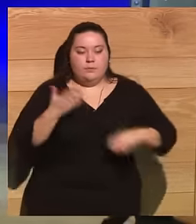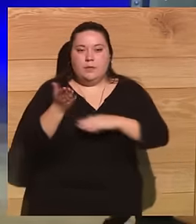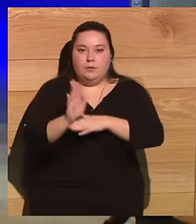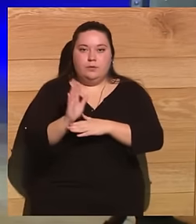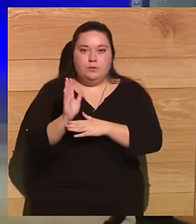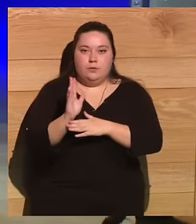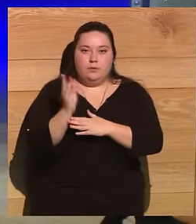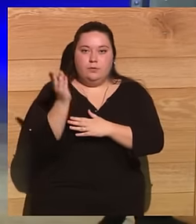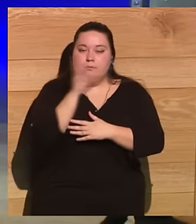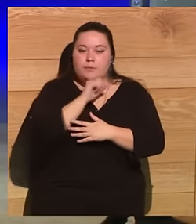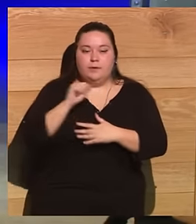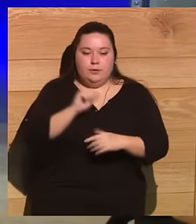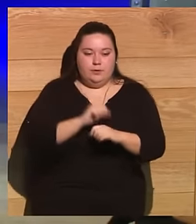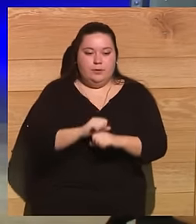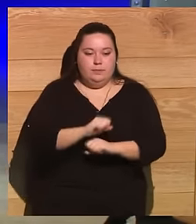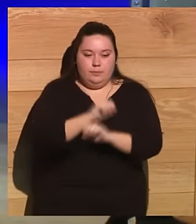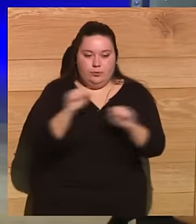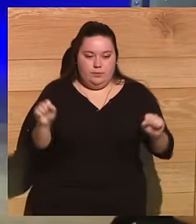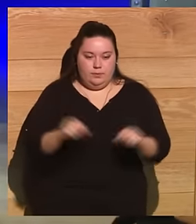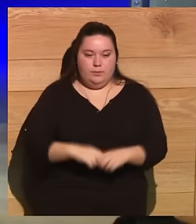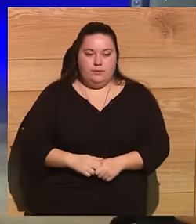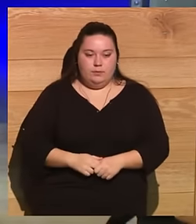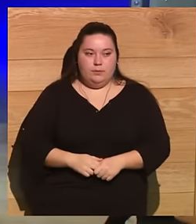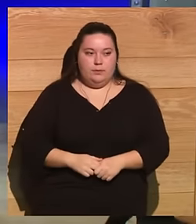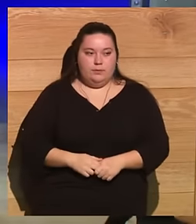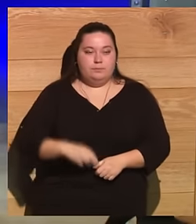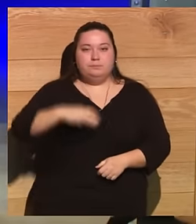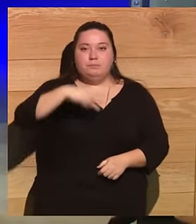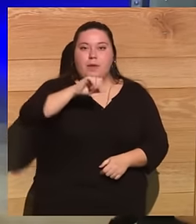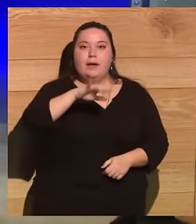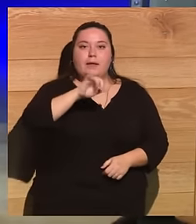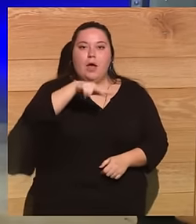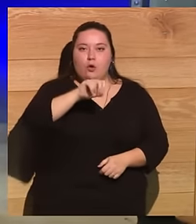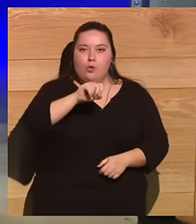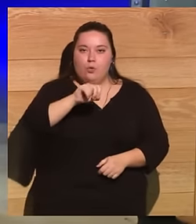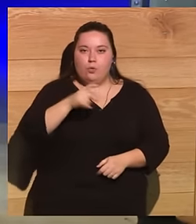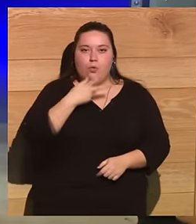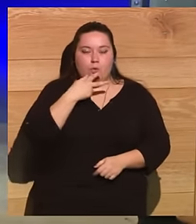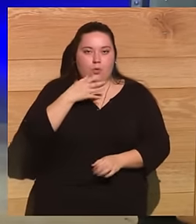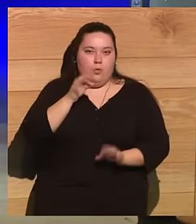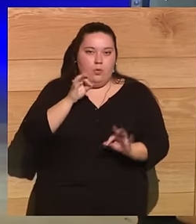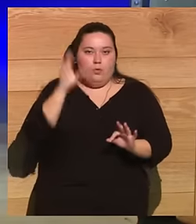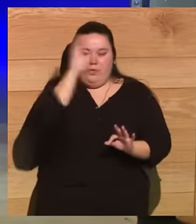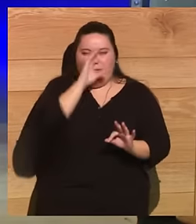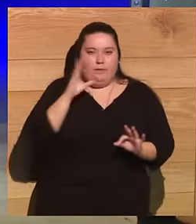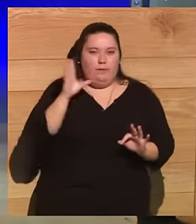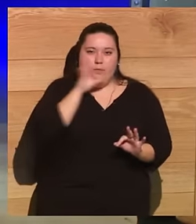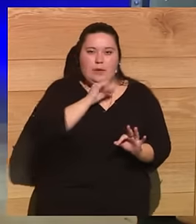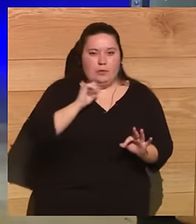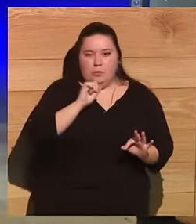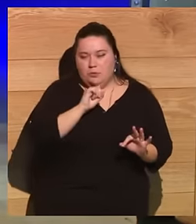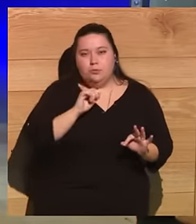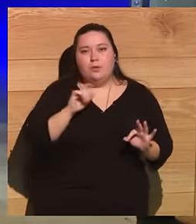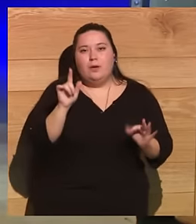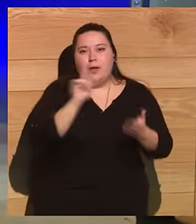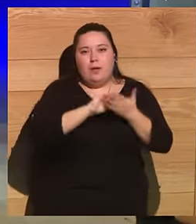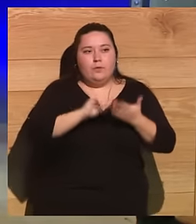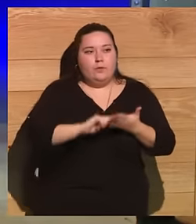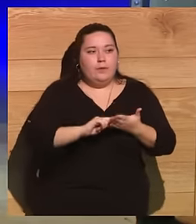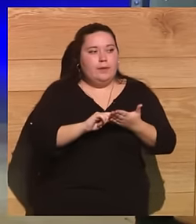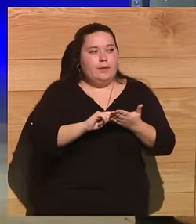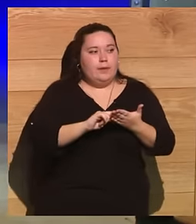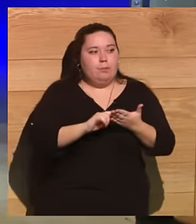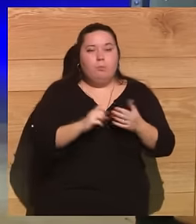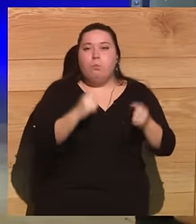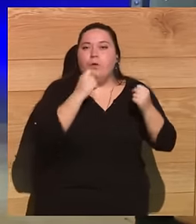fantástica. Sabéis que Mariano es un gran científico por sí mismo, también es un gran autor, el autor del Poder de las